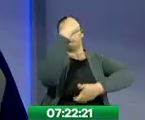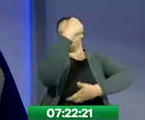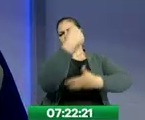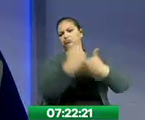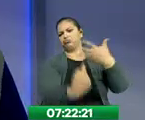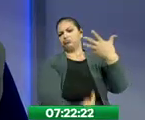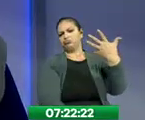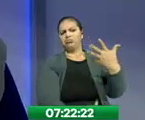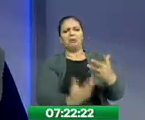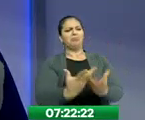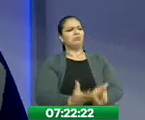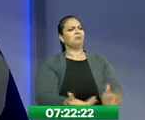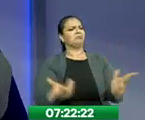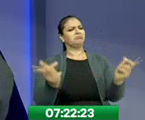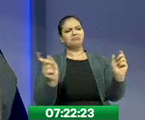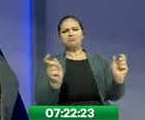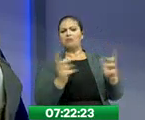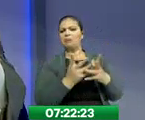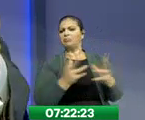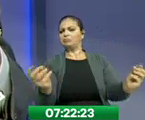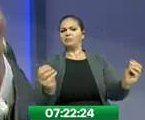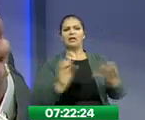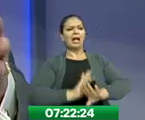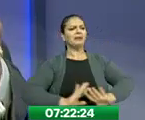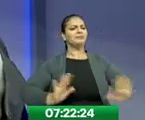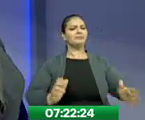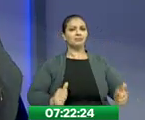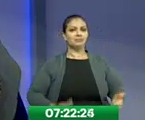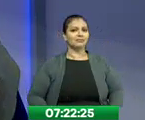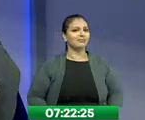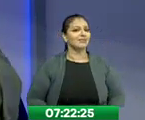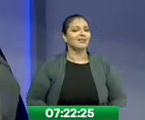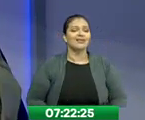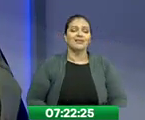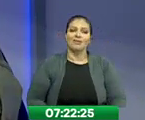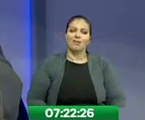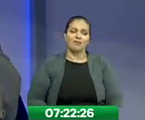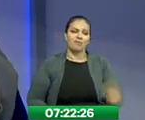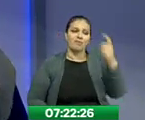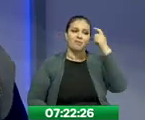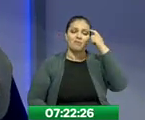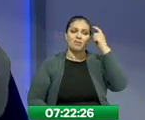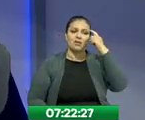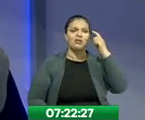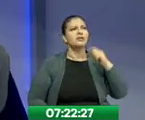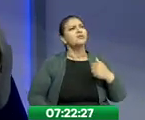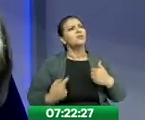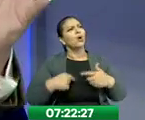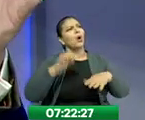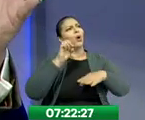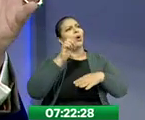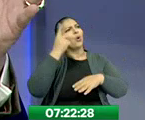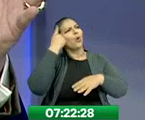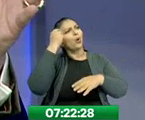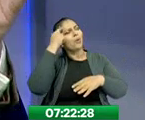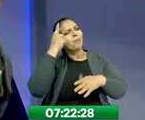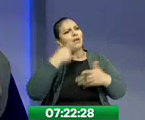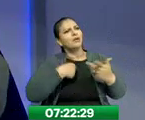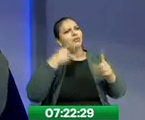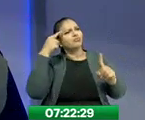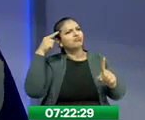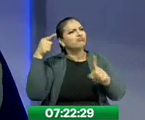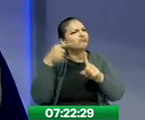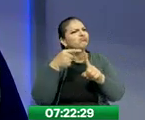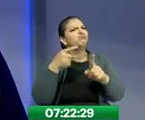lo hace teniendo una visión exactamente de lo que se quiere tener, de qué es lo que hay que hacer dentro del gobierno, pero